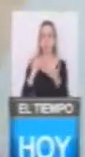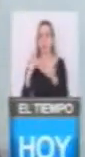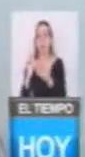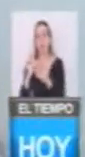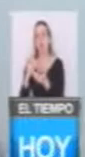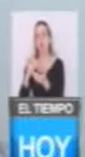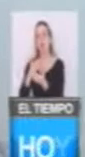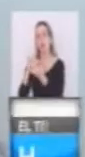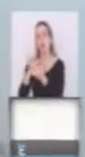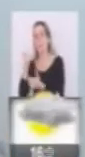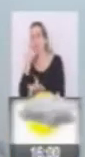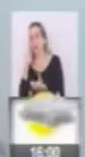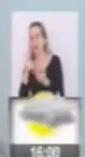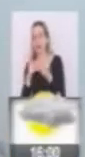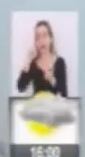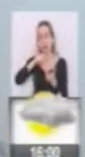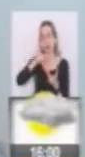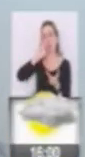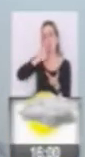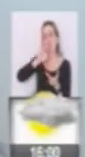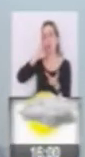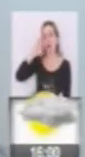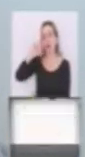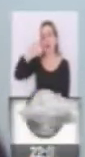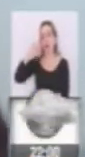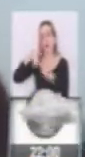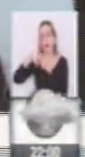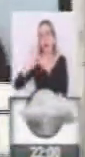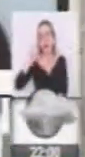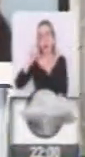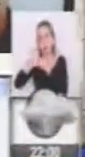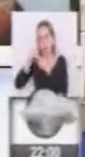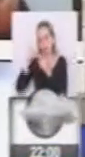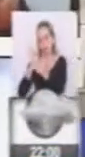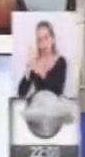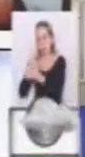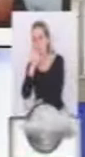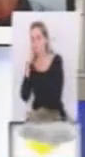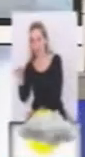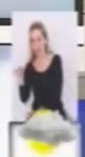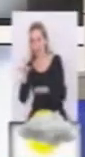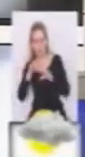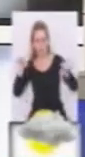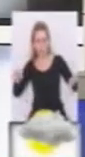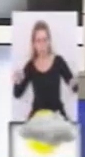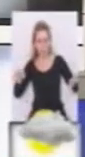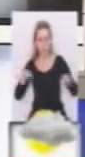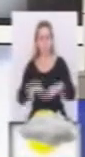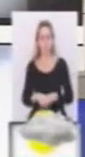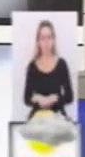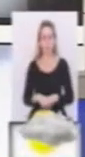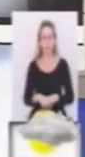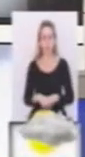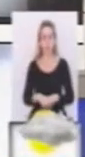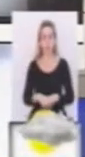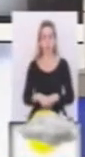lado de Macri, fuertemente opositora al oficialismo. ¿Quién define? Bueno, dicen que